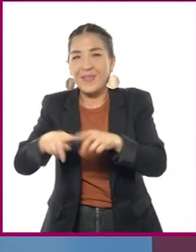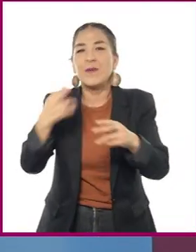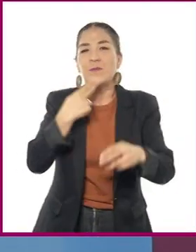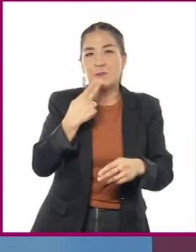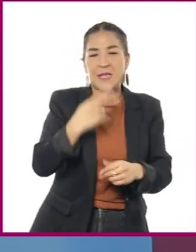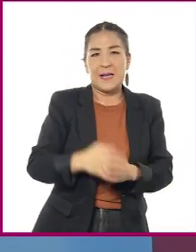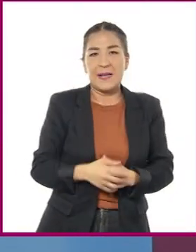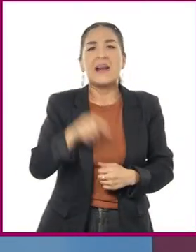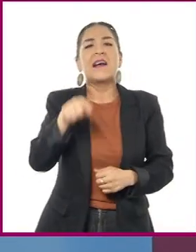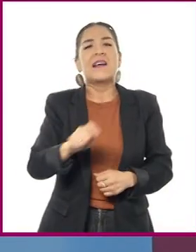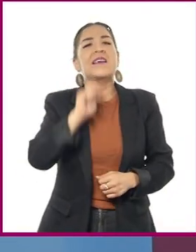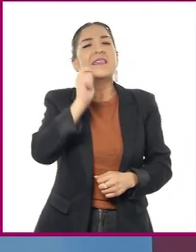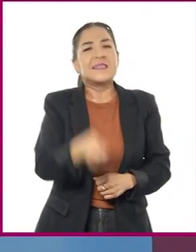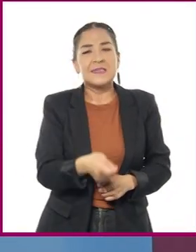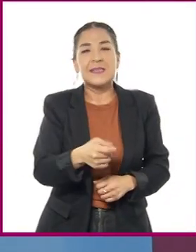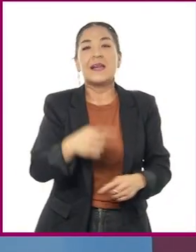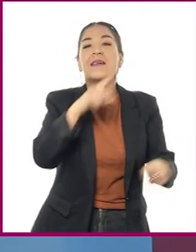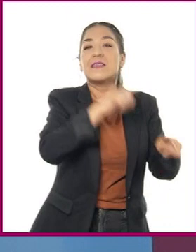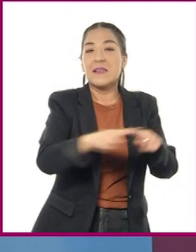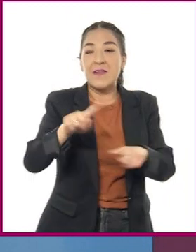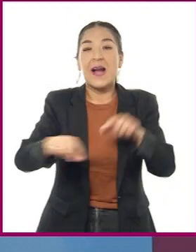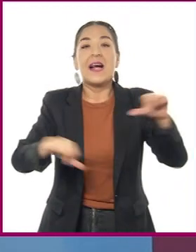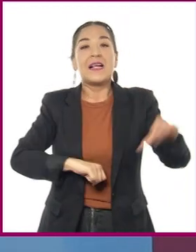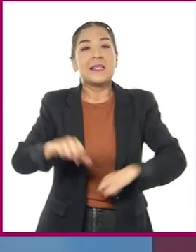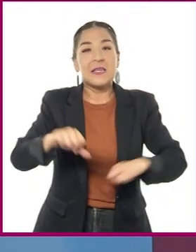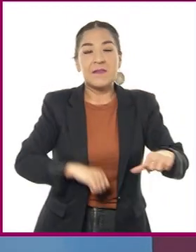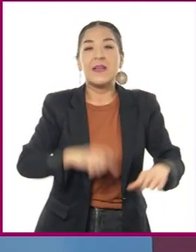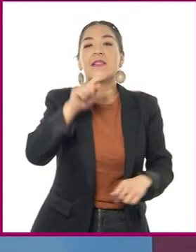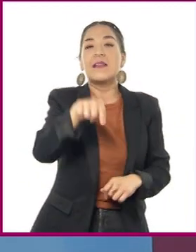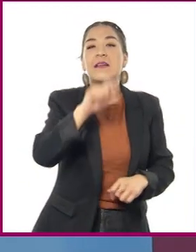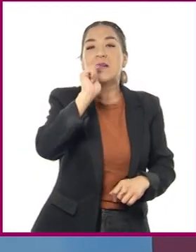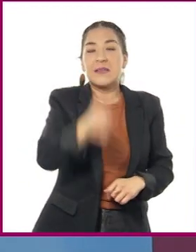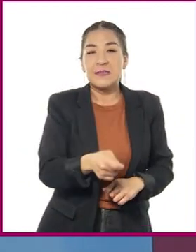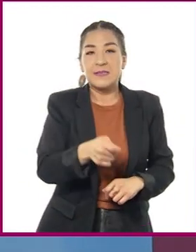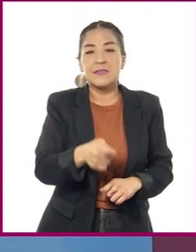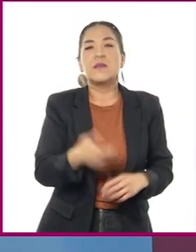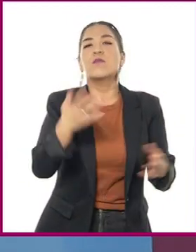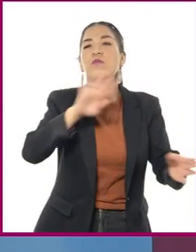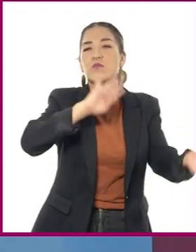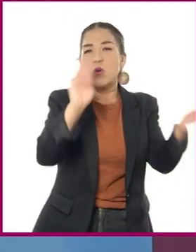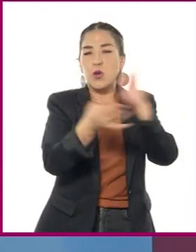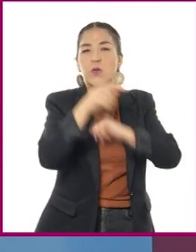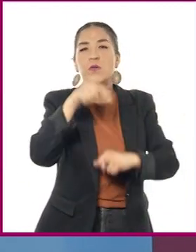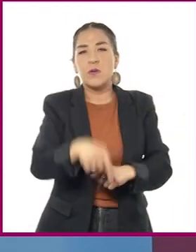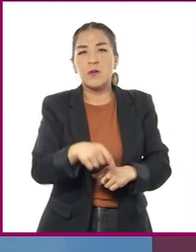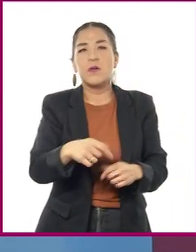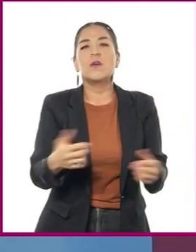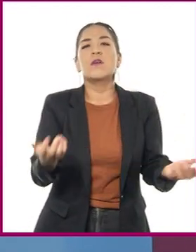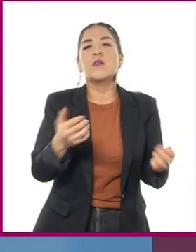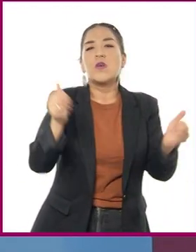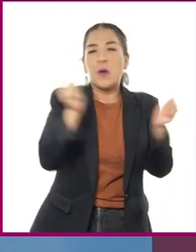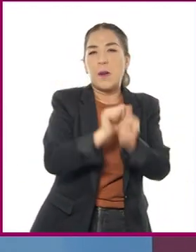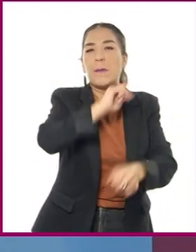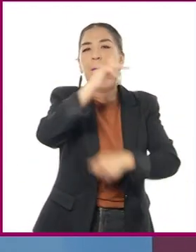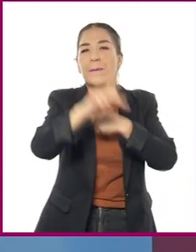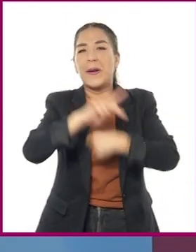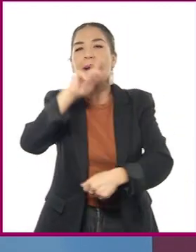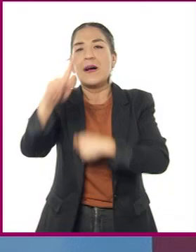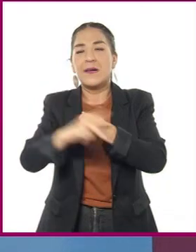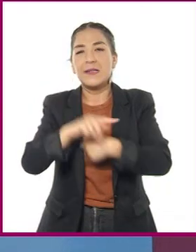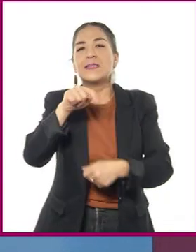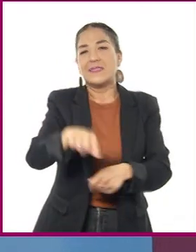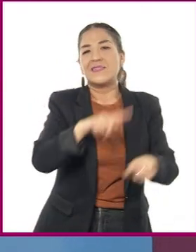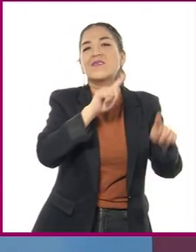podemos afirmar es que cada sector participa en la economía del mundo y de los diferentes países, de